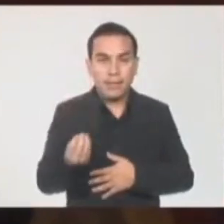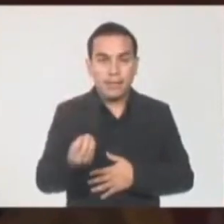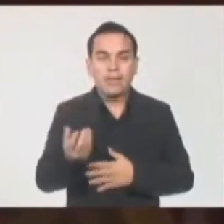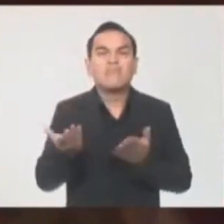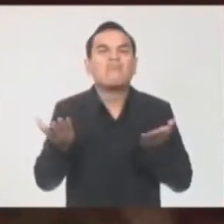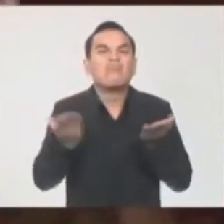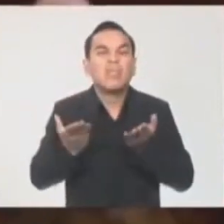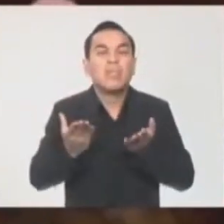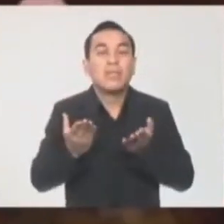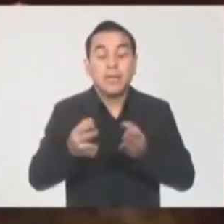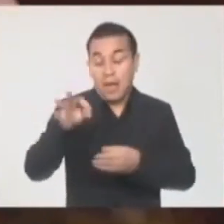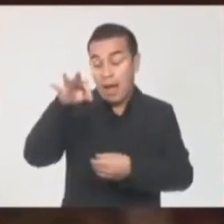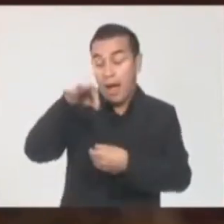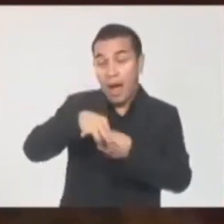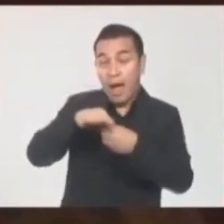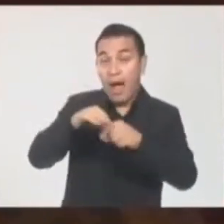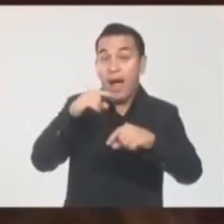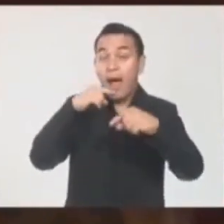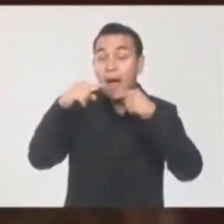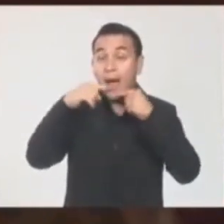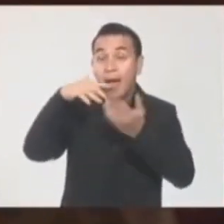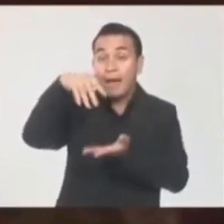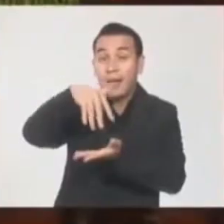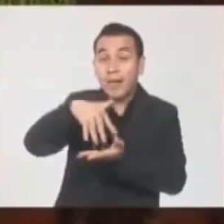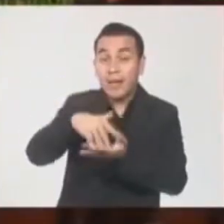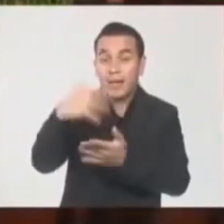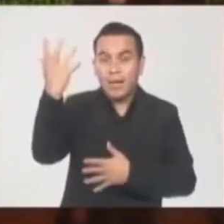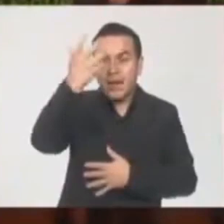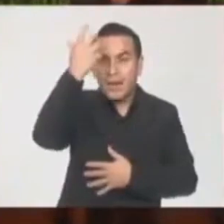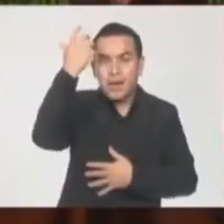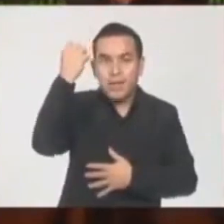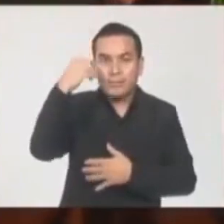tomado democráticamente el poder formal.